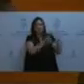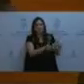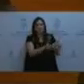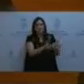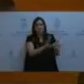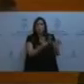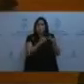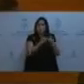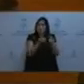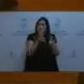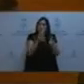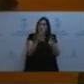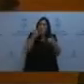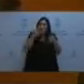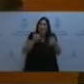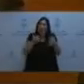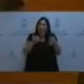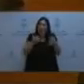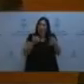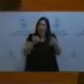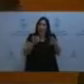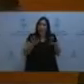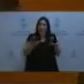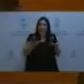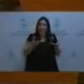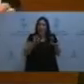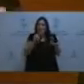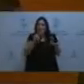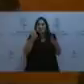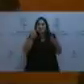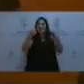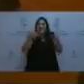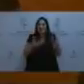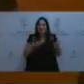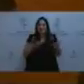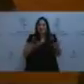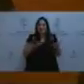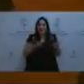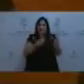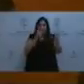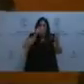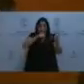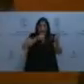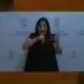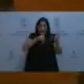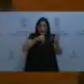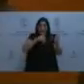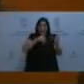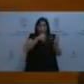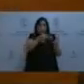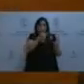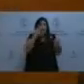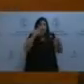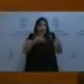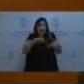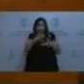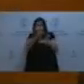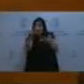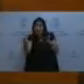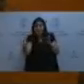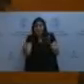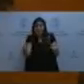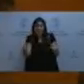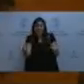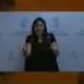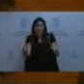de los socialistas. De eso estamos hablando, de credibilidad, la que ustedes, en este asunto concreto, han perdido. Como comprenderá,